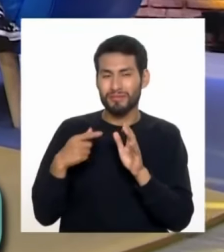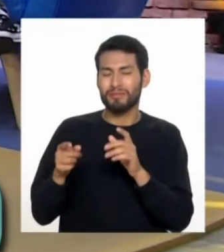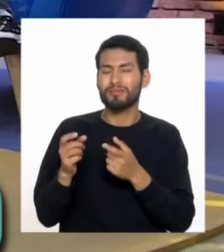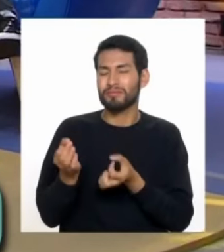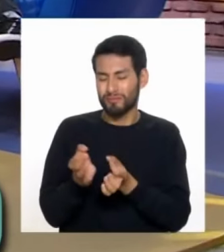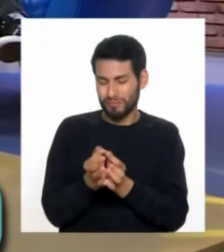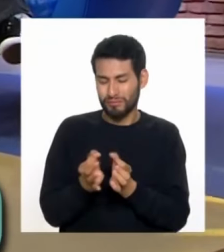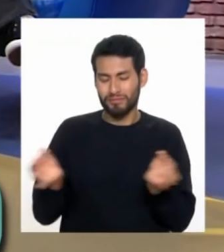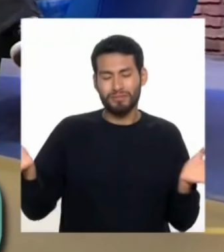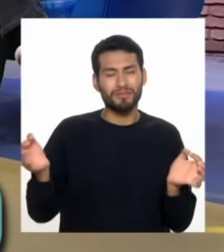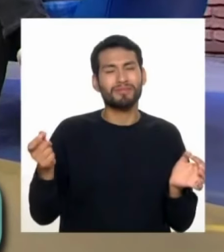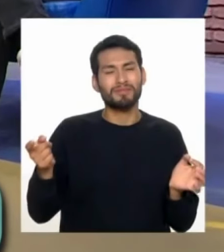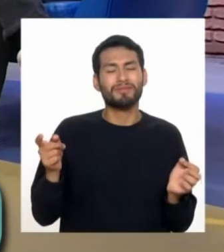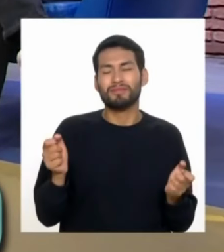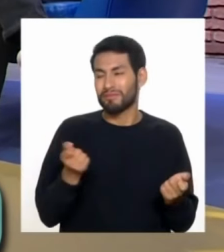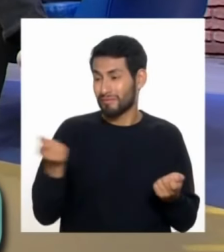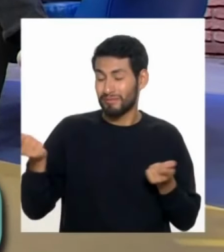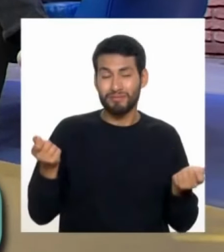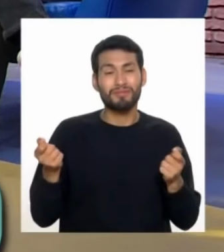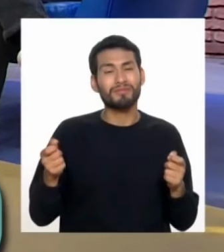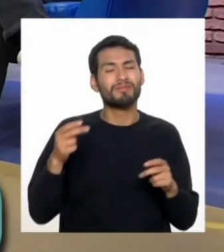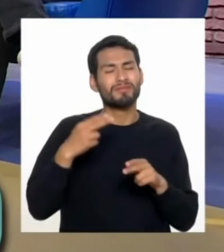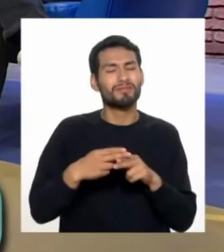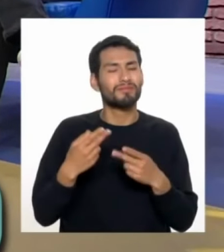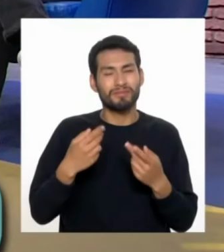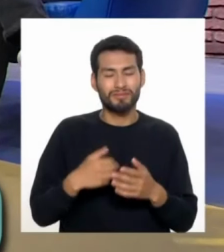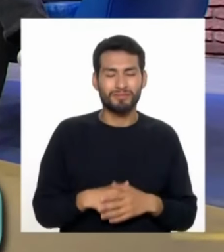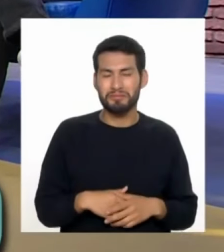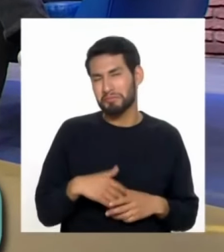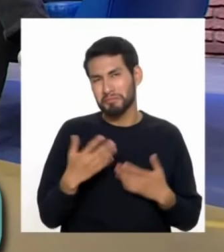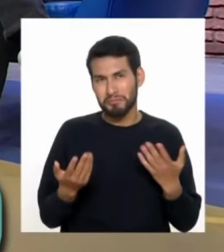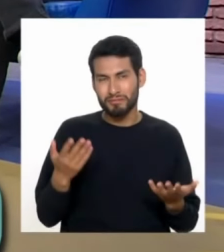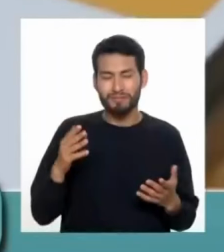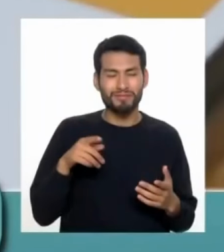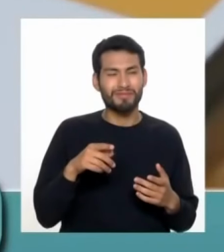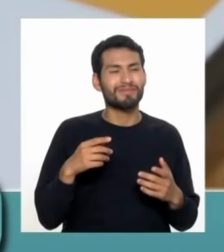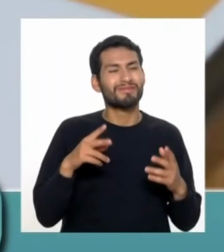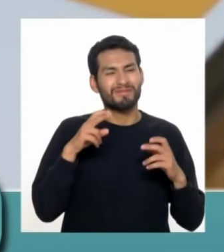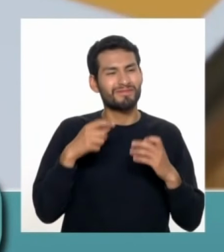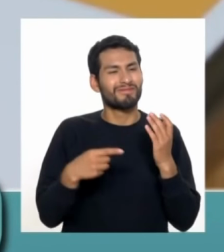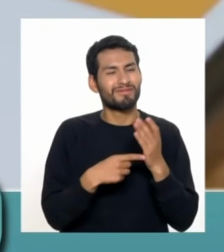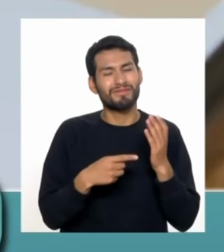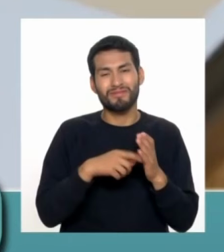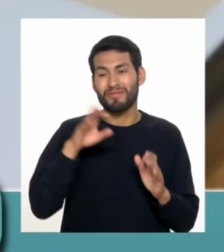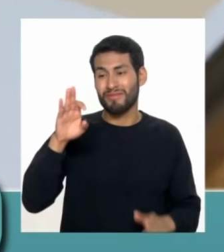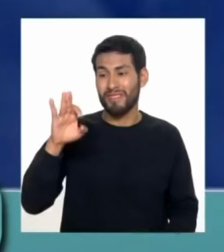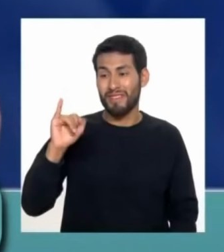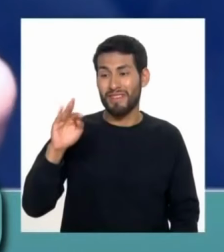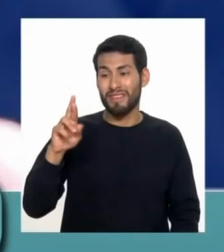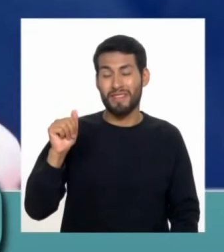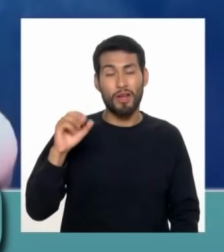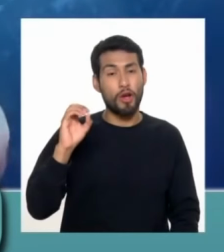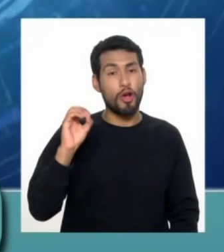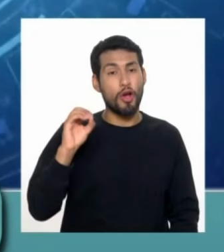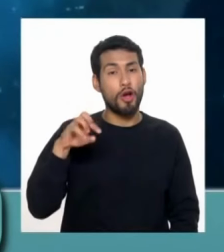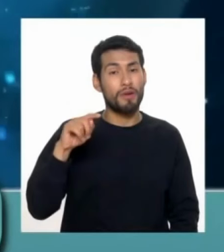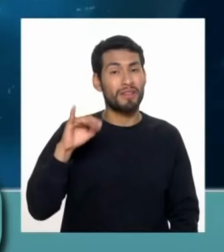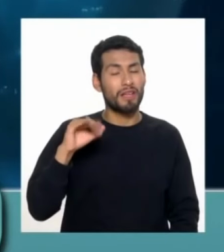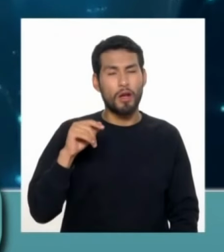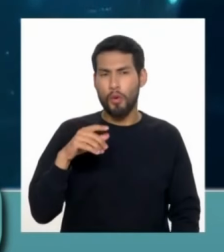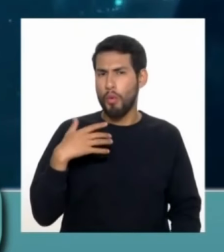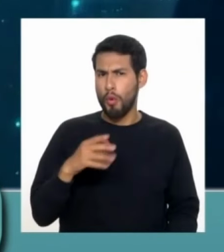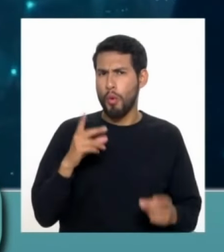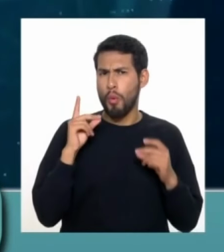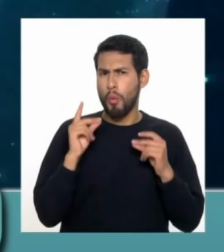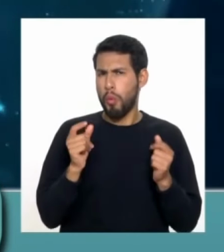un medio, que en muchos casos viene a ser un medio, digamos, de última tecnología, como es la fibra óptica, que te garantiza, pues, buena velocidad y